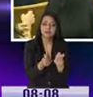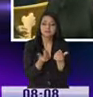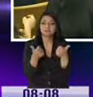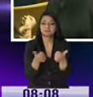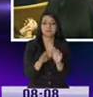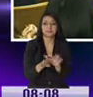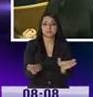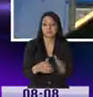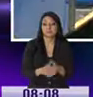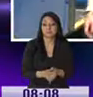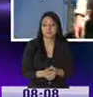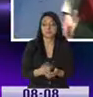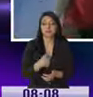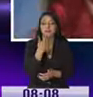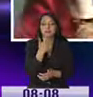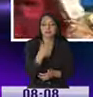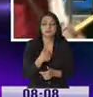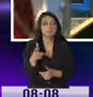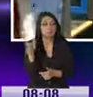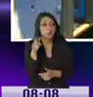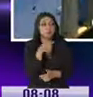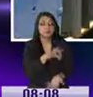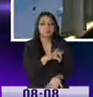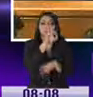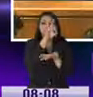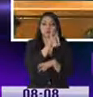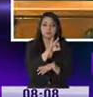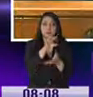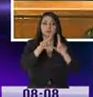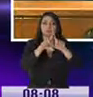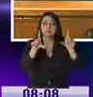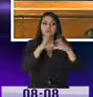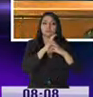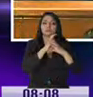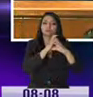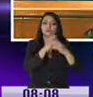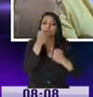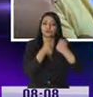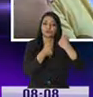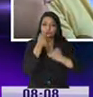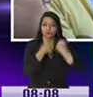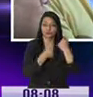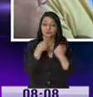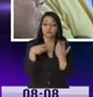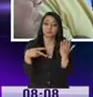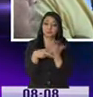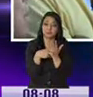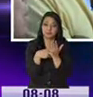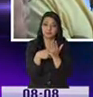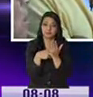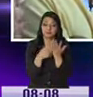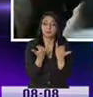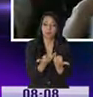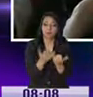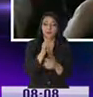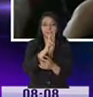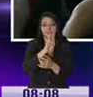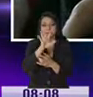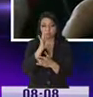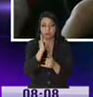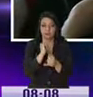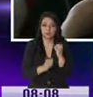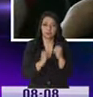Entonces, vuelvo a decir, acabo de escuchar a la representante de los transportistas que dice que con la tarifa que se tiene actualmente, con la subvención que